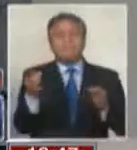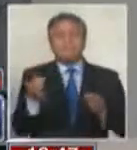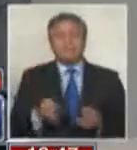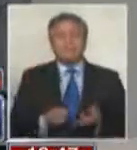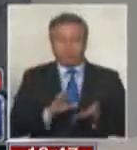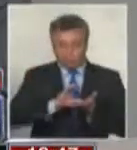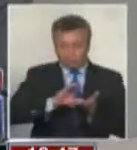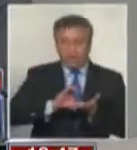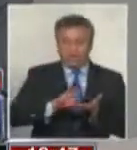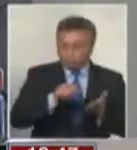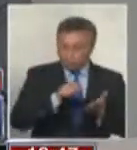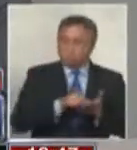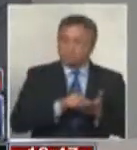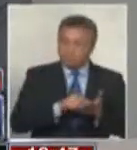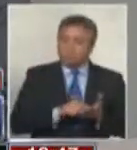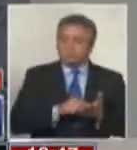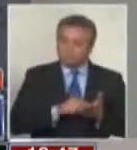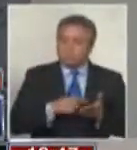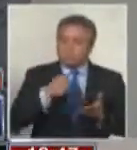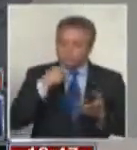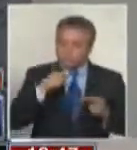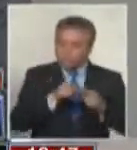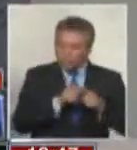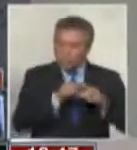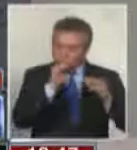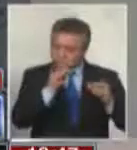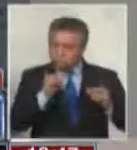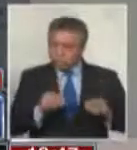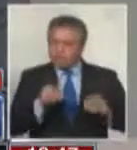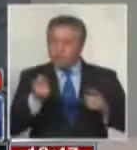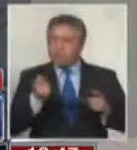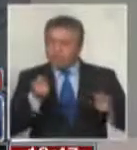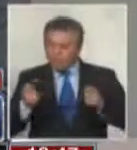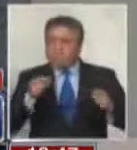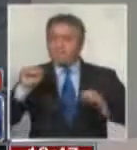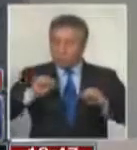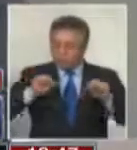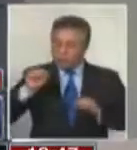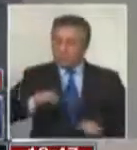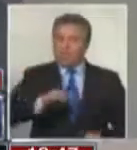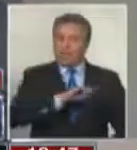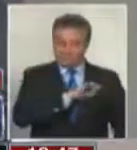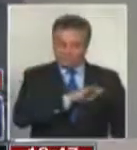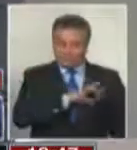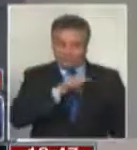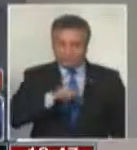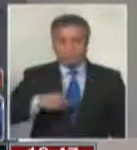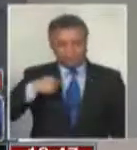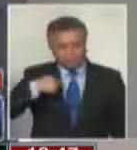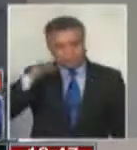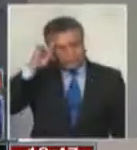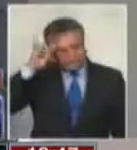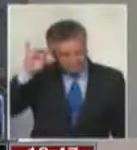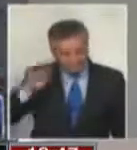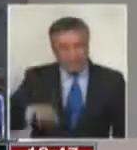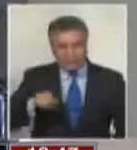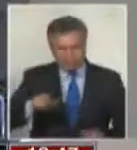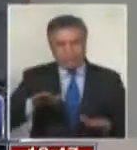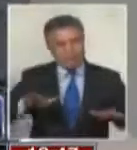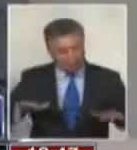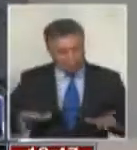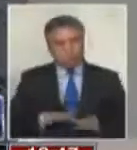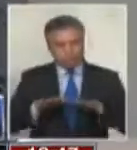responde también a unas circunstancias económicas y políticas del país nosotros reconocemos que se están haciendo esfuerzos muy importantes